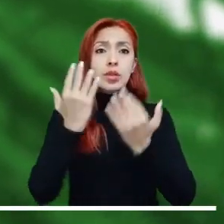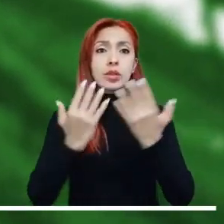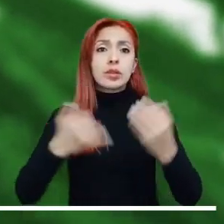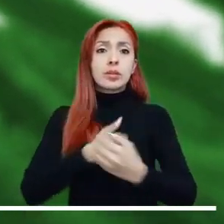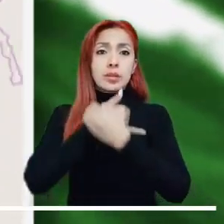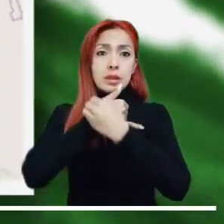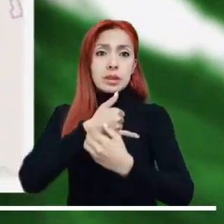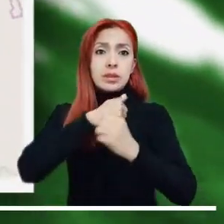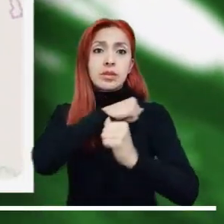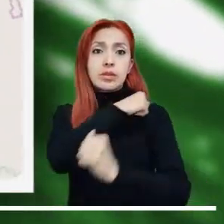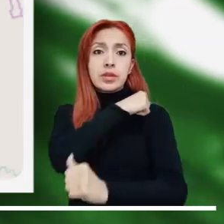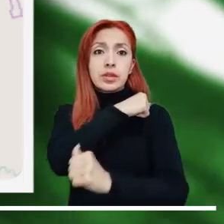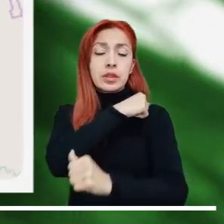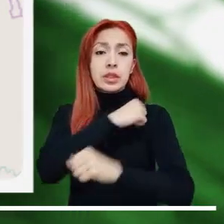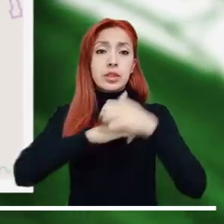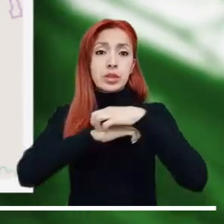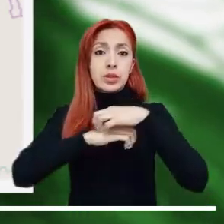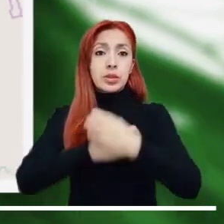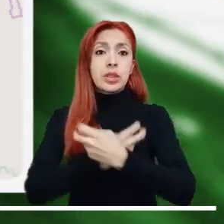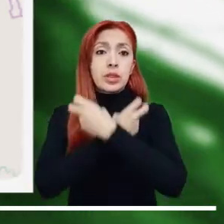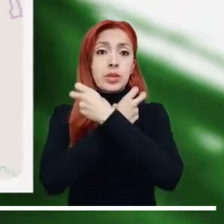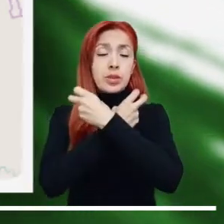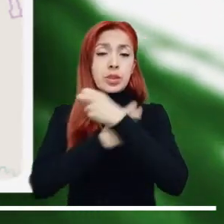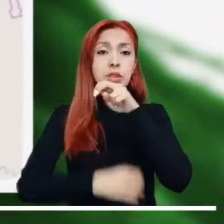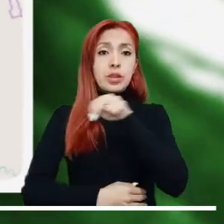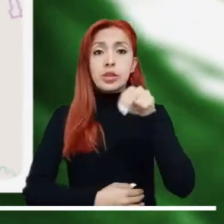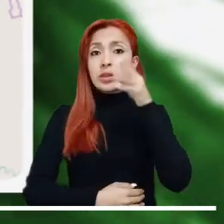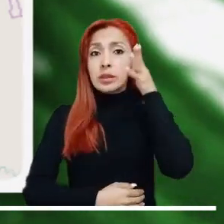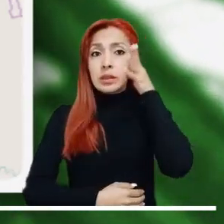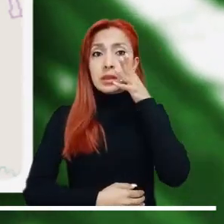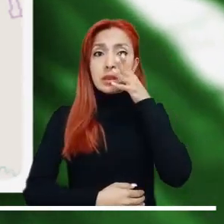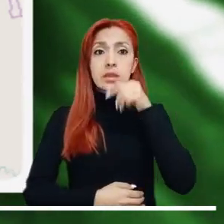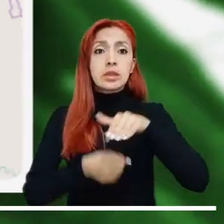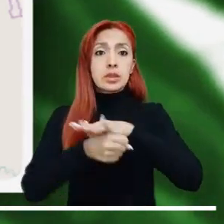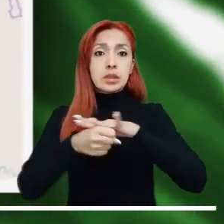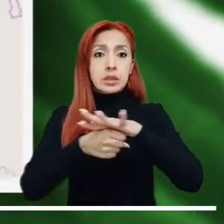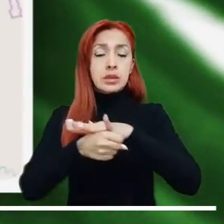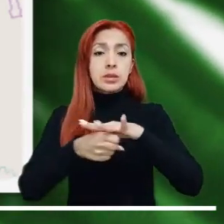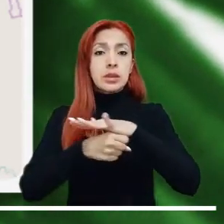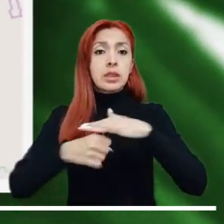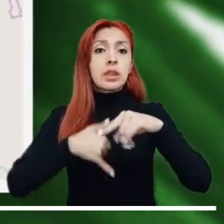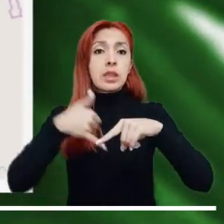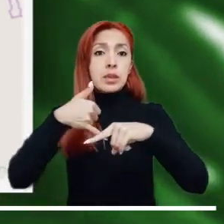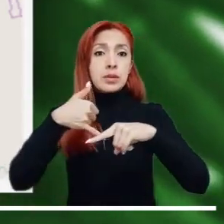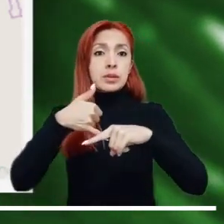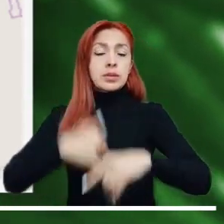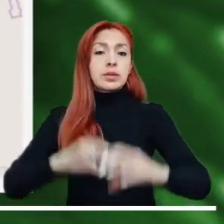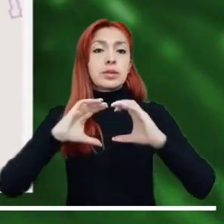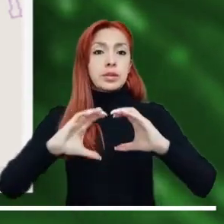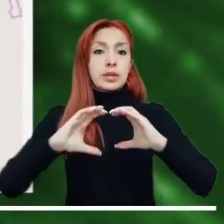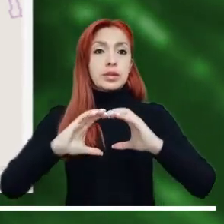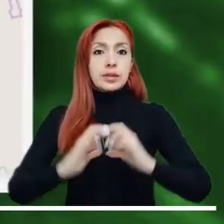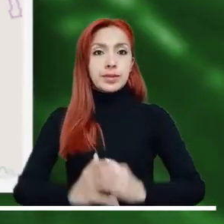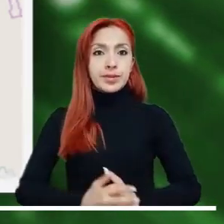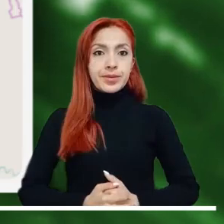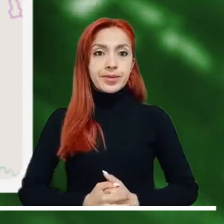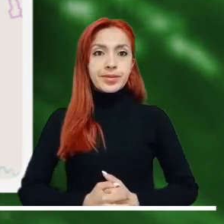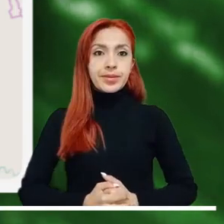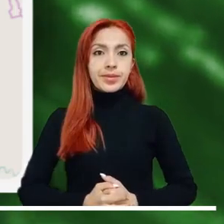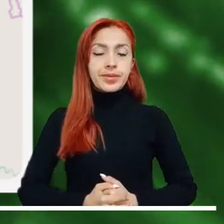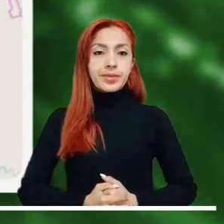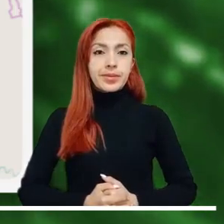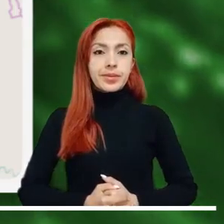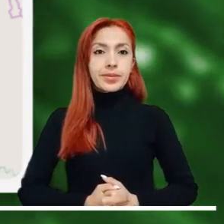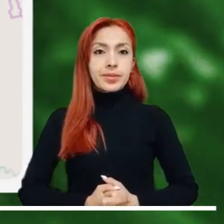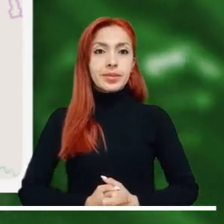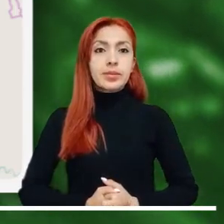Máxima probabilidad de incendios en el Pacífico, Boyacá, Tolima, Huila, norte de Santander, Cundinamarca,